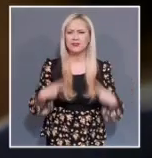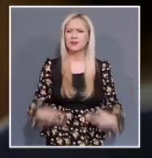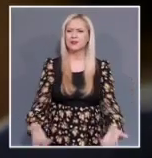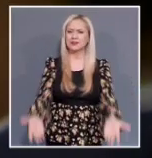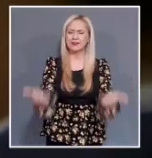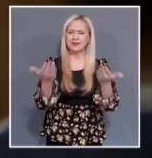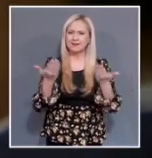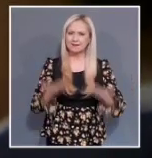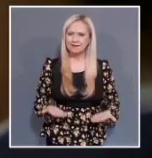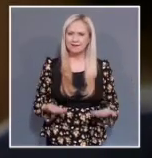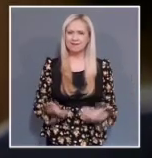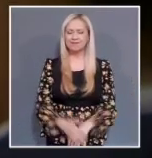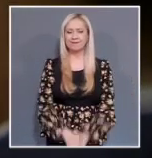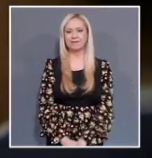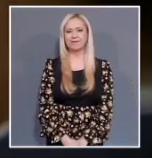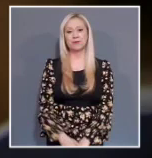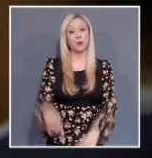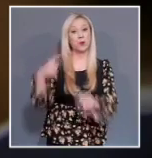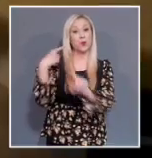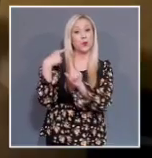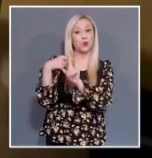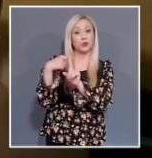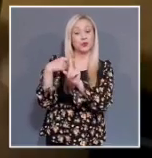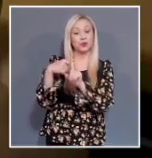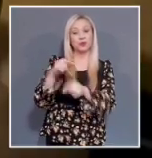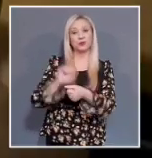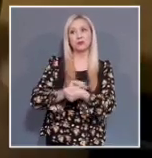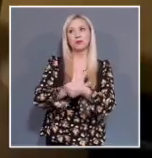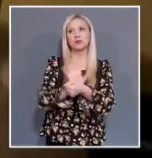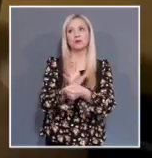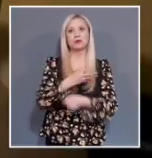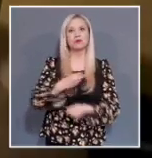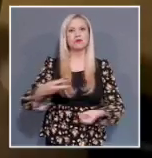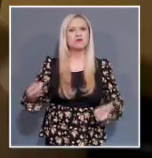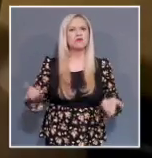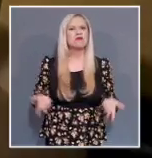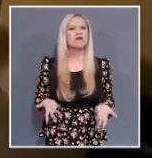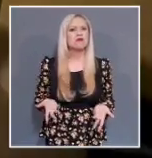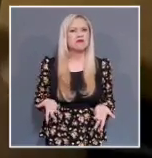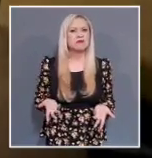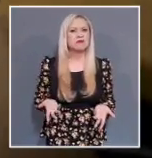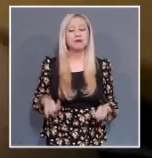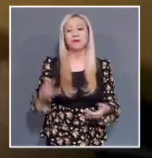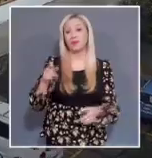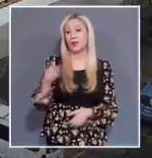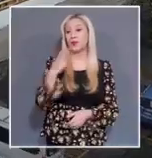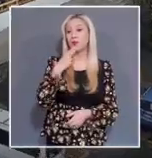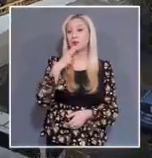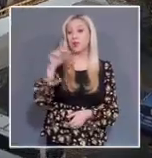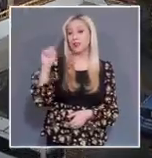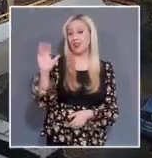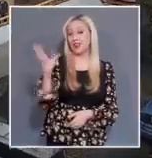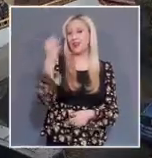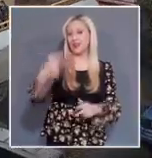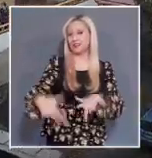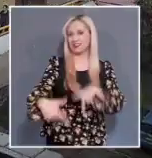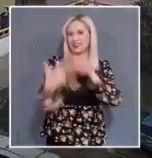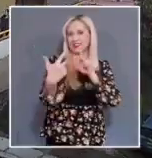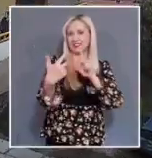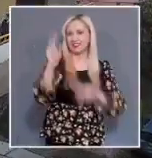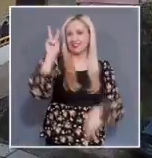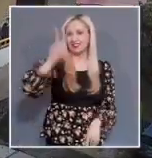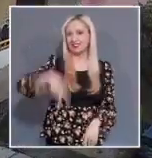Algo positivo que propició la pandemia por COVID-19 es el aumento en el uso de las nuevas tecnologías. En el caso de las